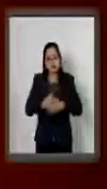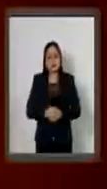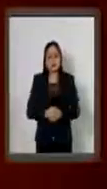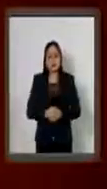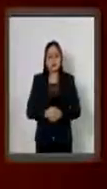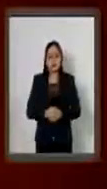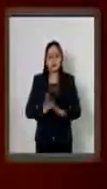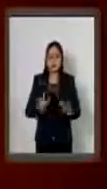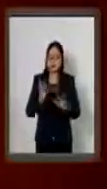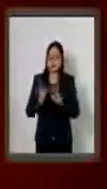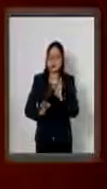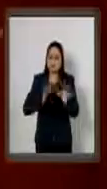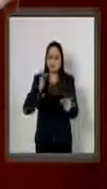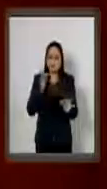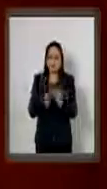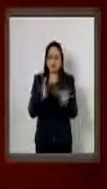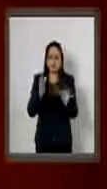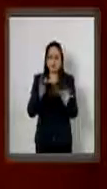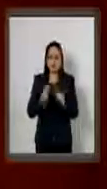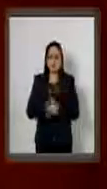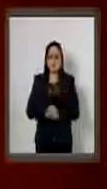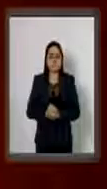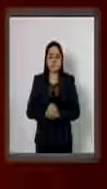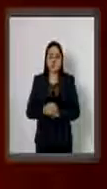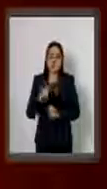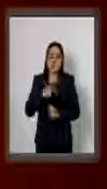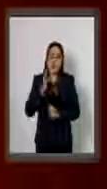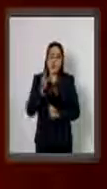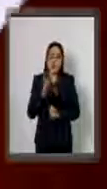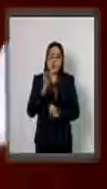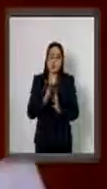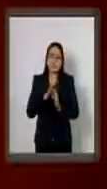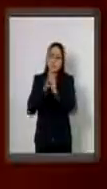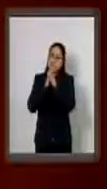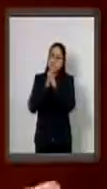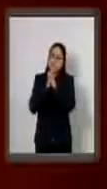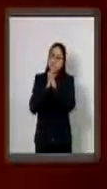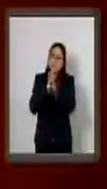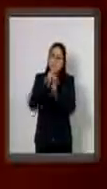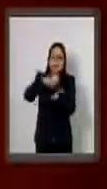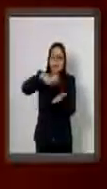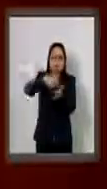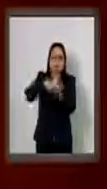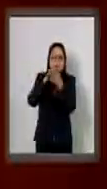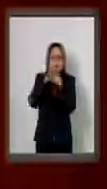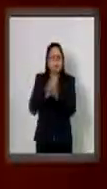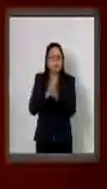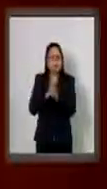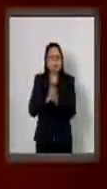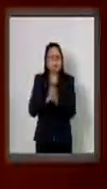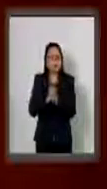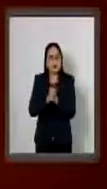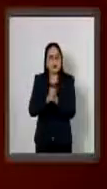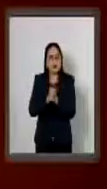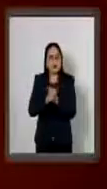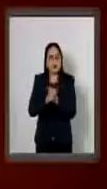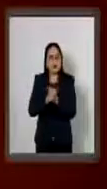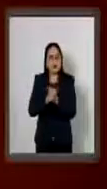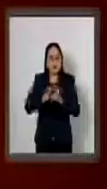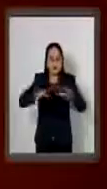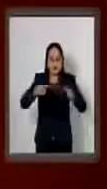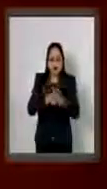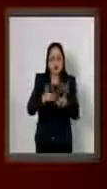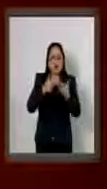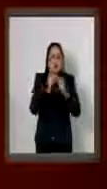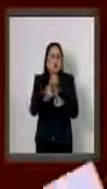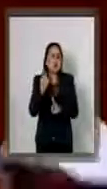He dicho, casi suplicando, de veras, no partidizar la discusión